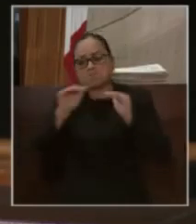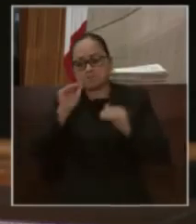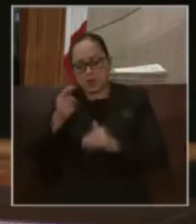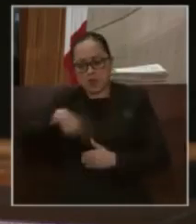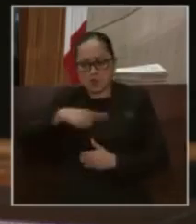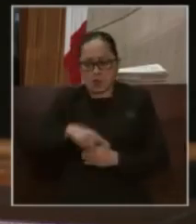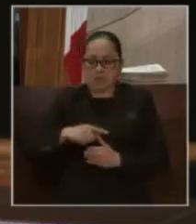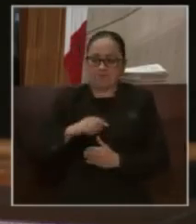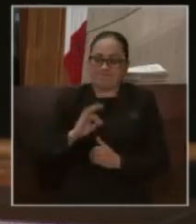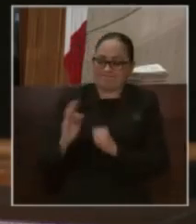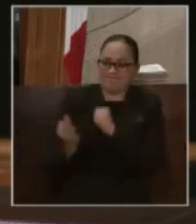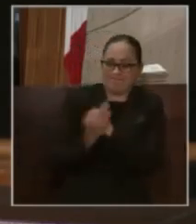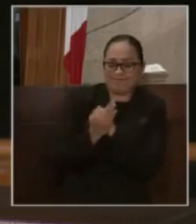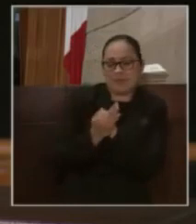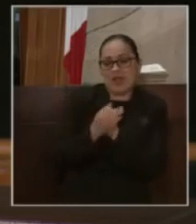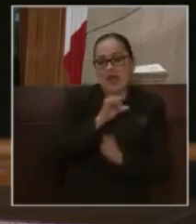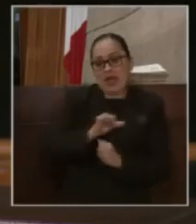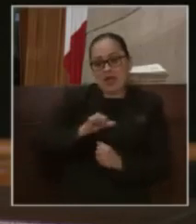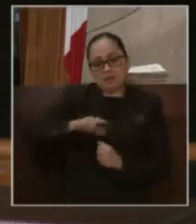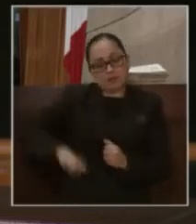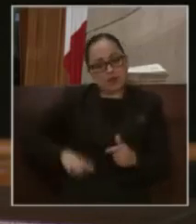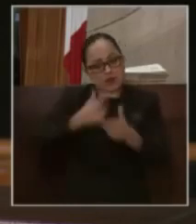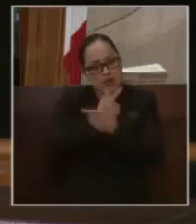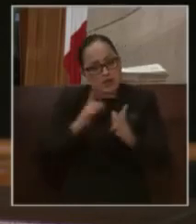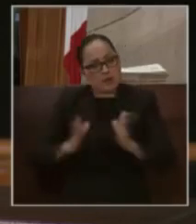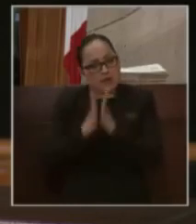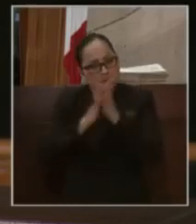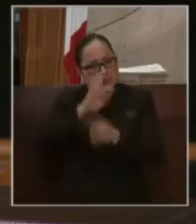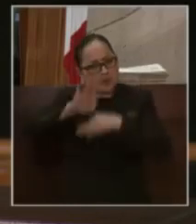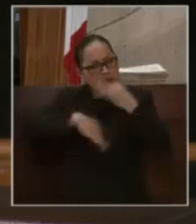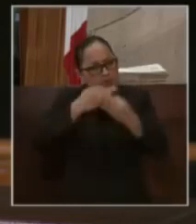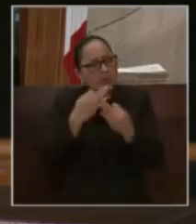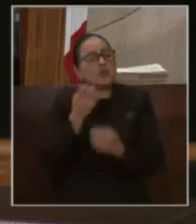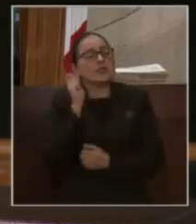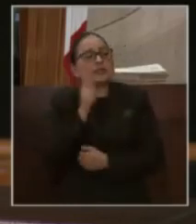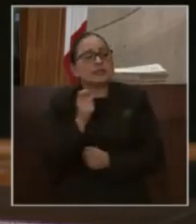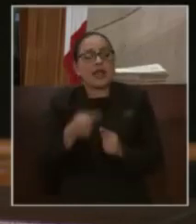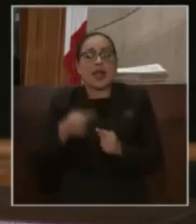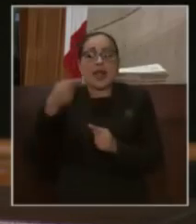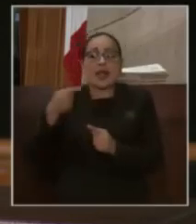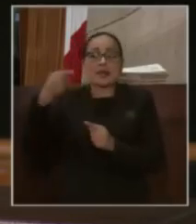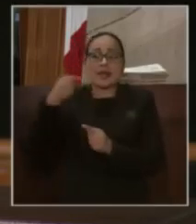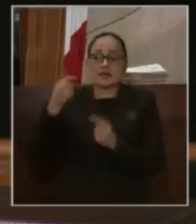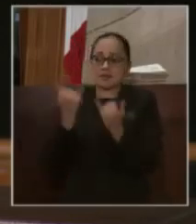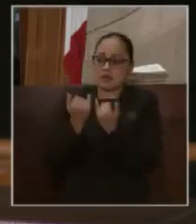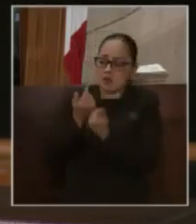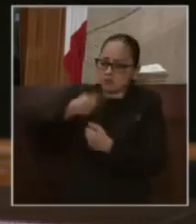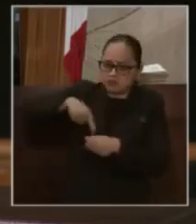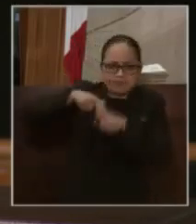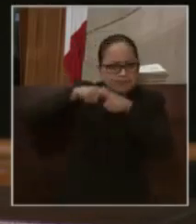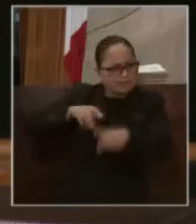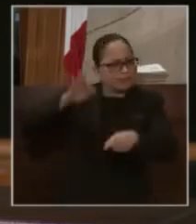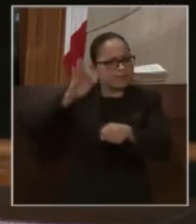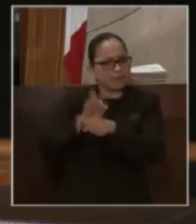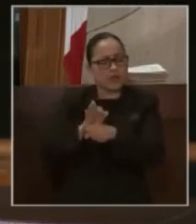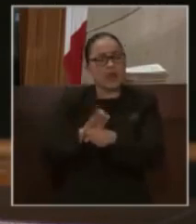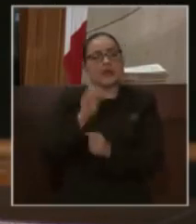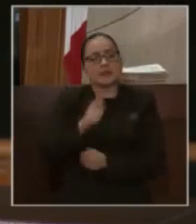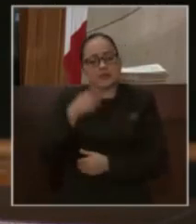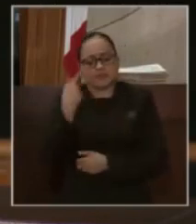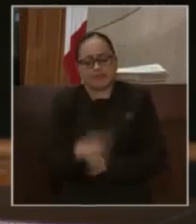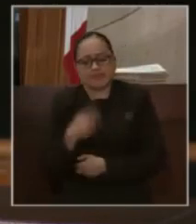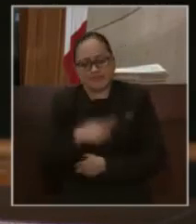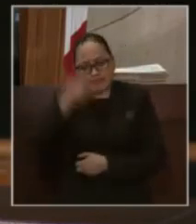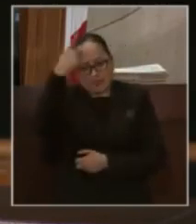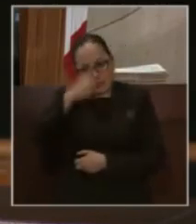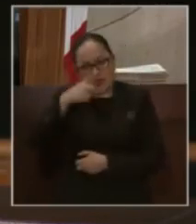nuestra democracia para honrar ese legado que construyeron las generaciones que nos precedieron y que es el patrimonio